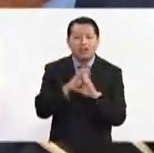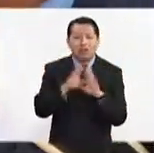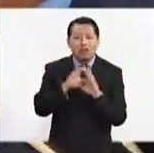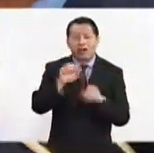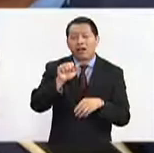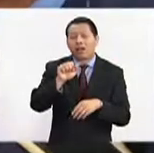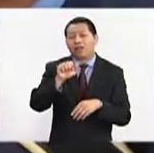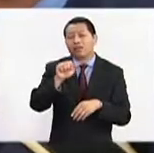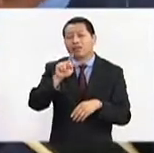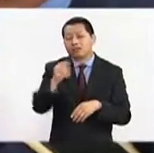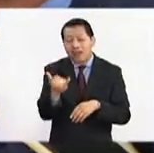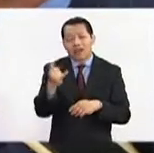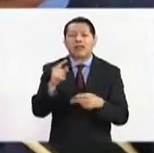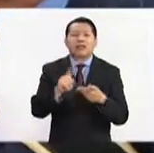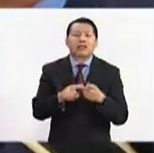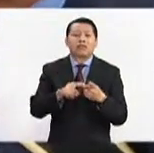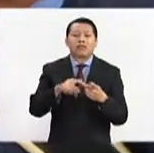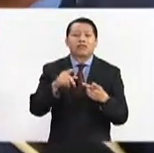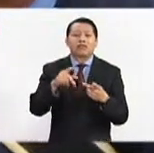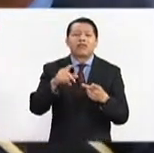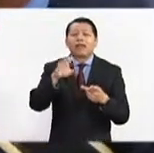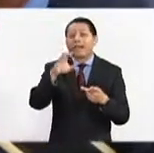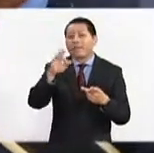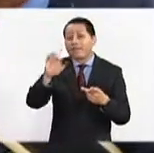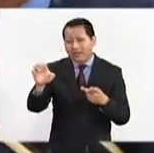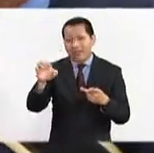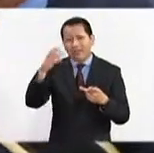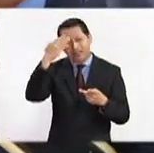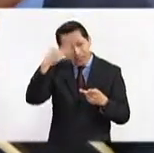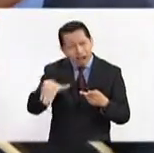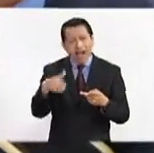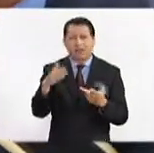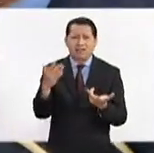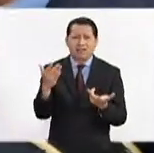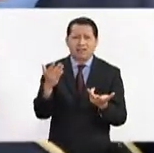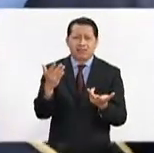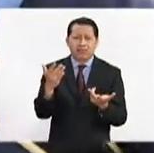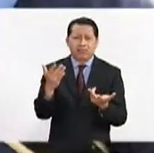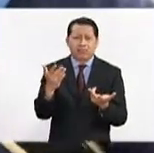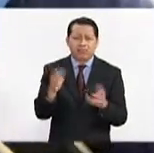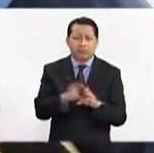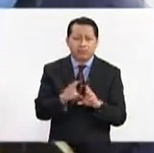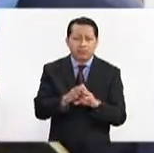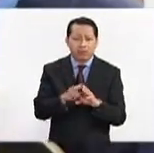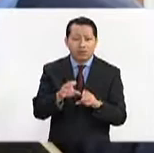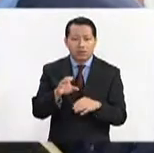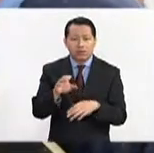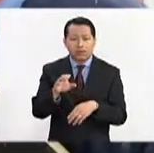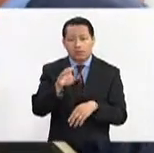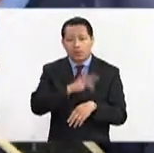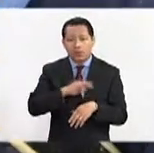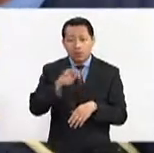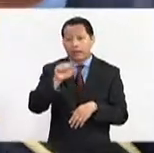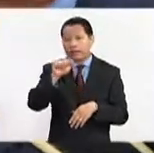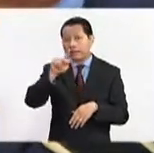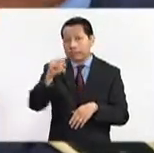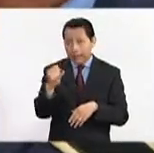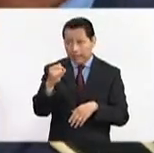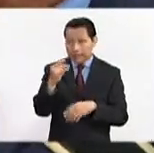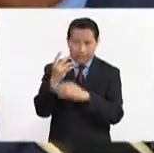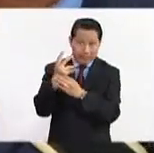como la compañía de luz, para saber cómo están las cosas? Ah, no, Sky, lo podemos meter a buró de crédito si no